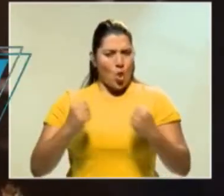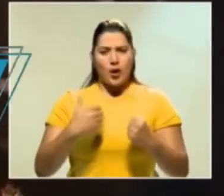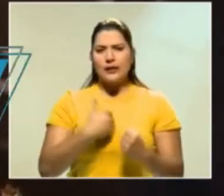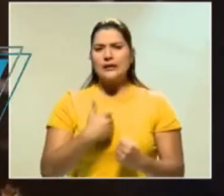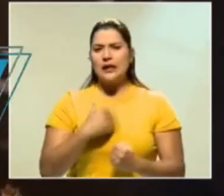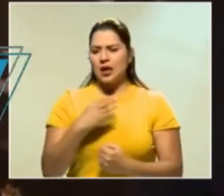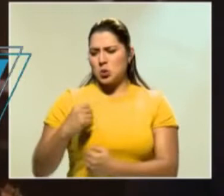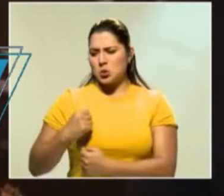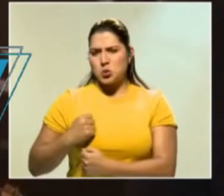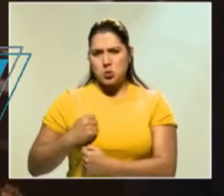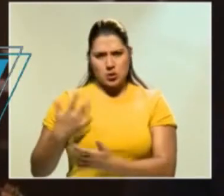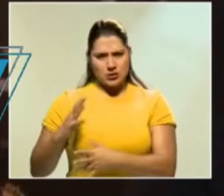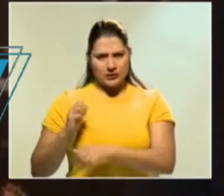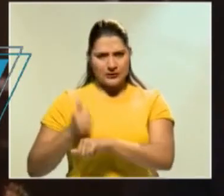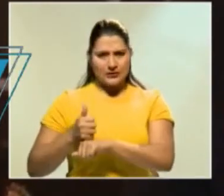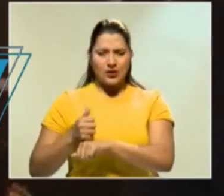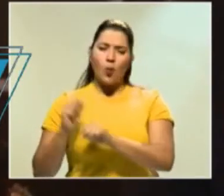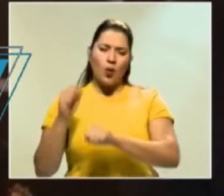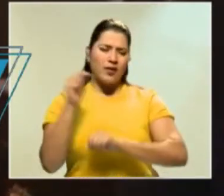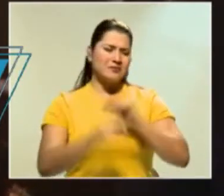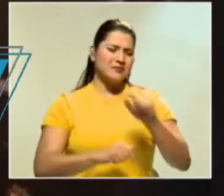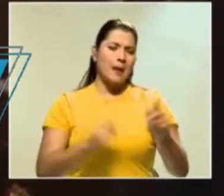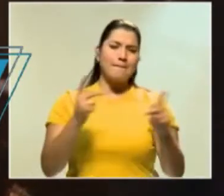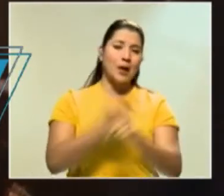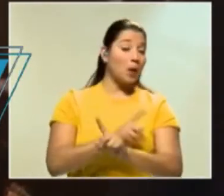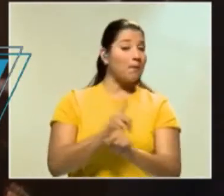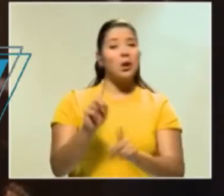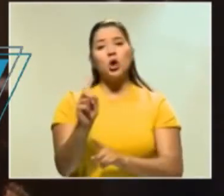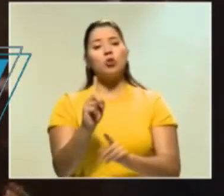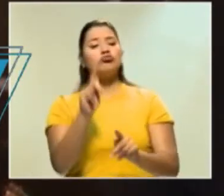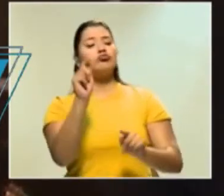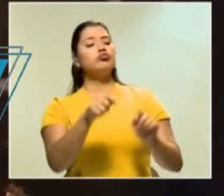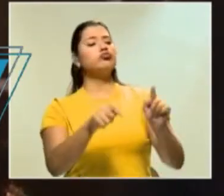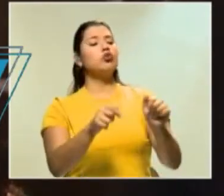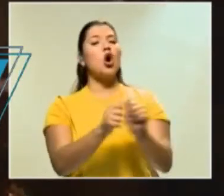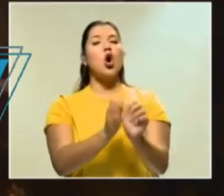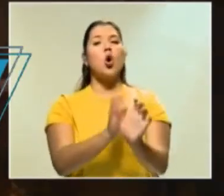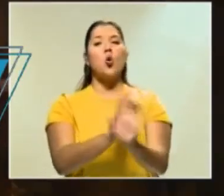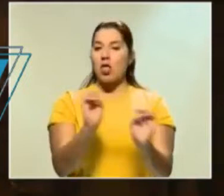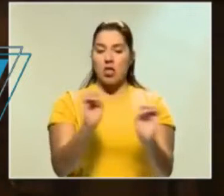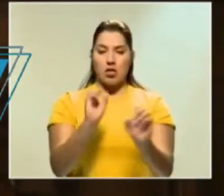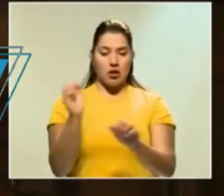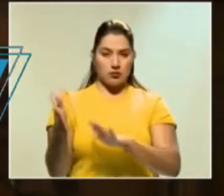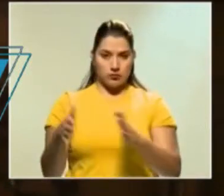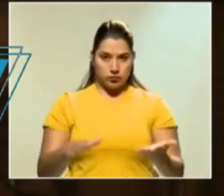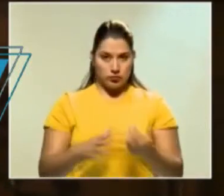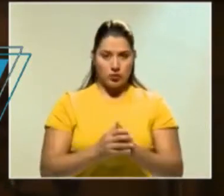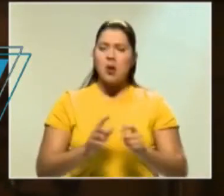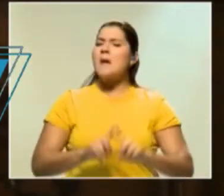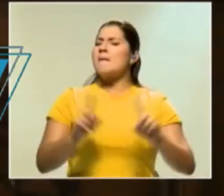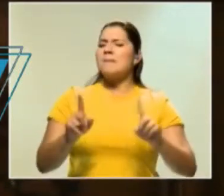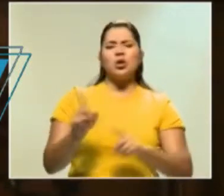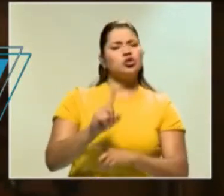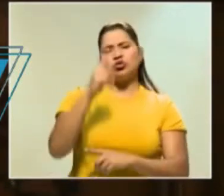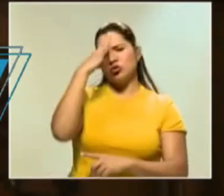yo no creo que ni de parte de Irán ni de parte de los Estados Unidos haya el deseo de escalar más